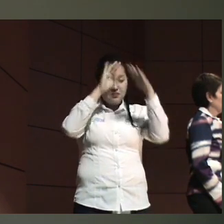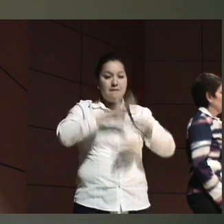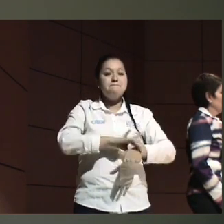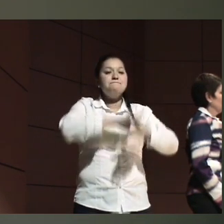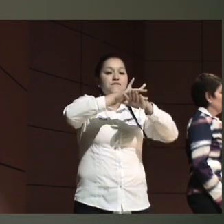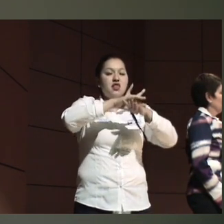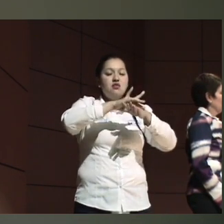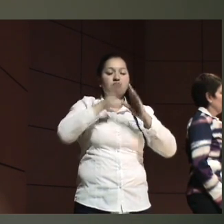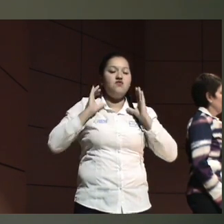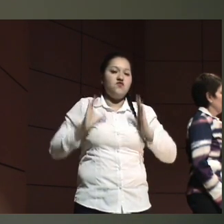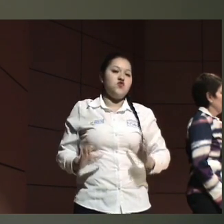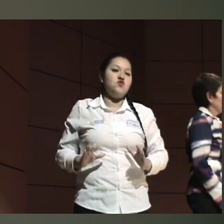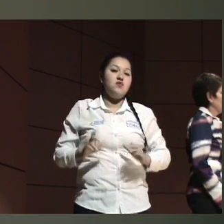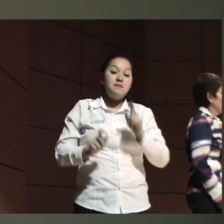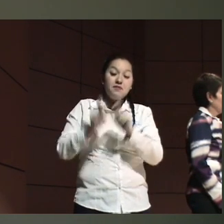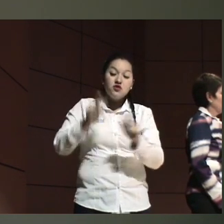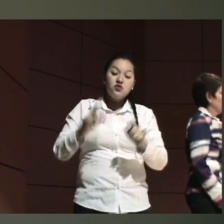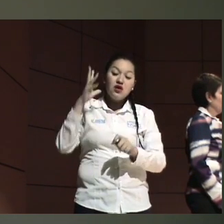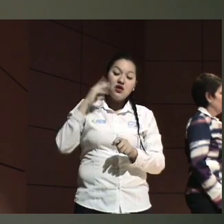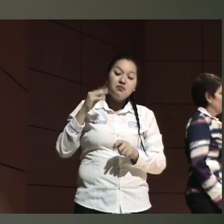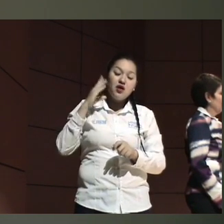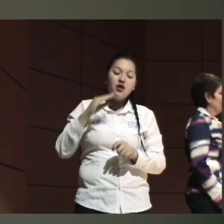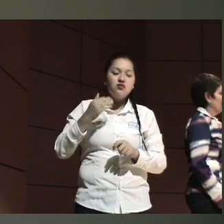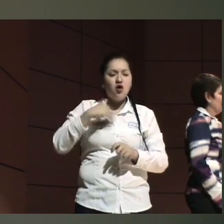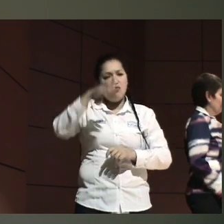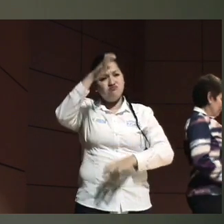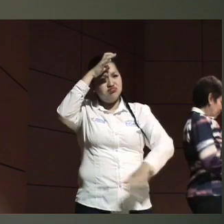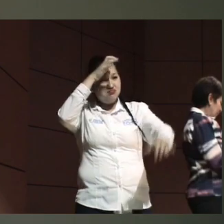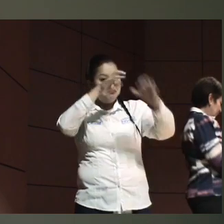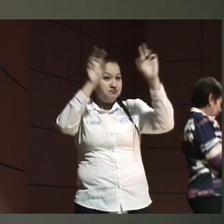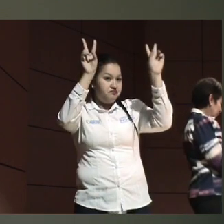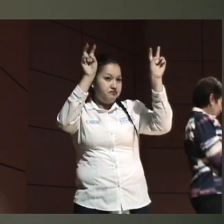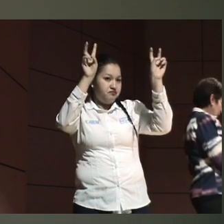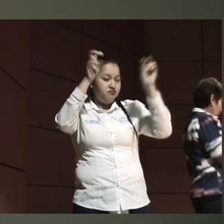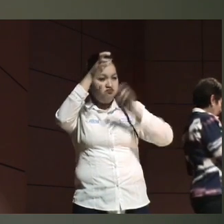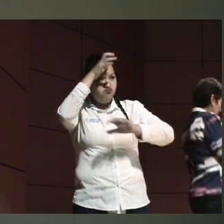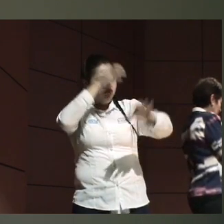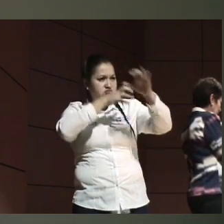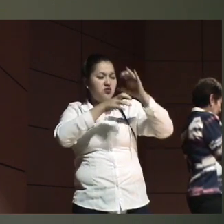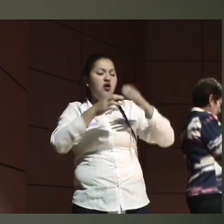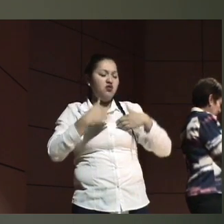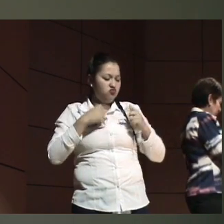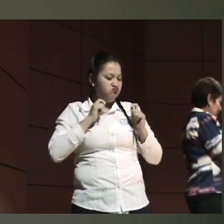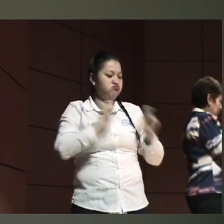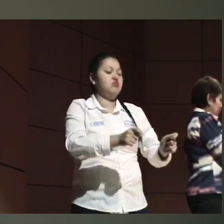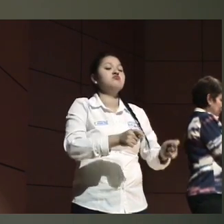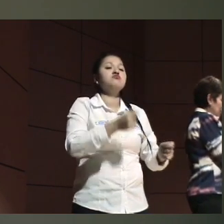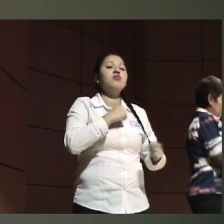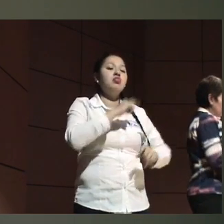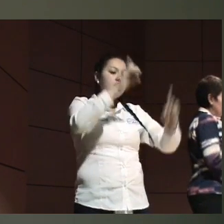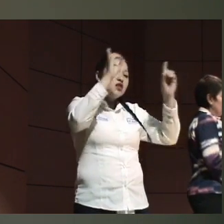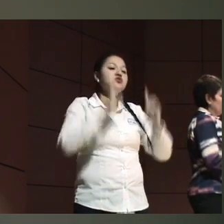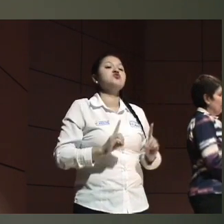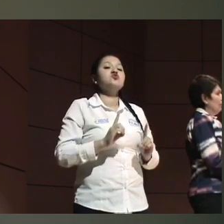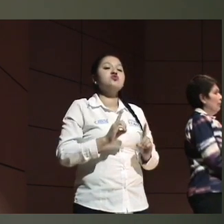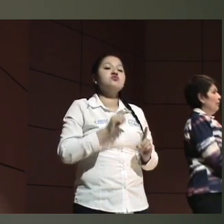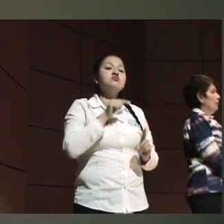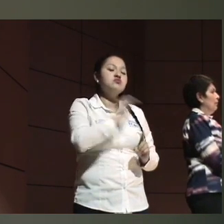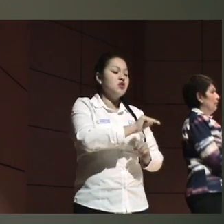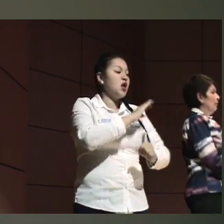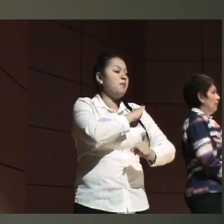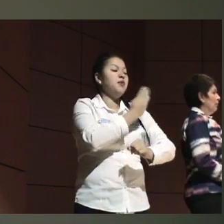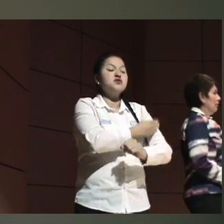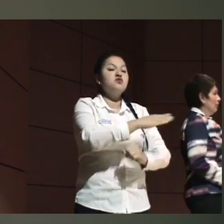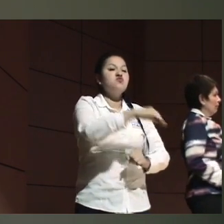experto de la persona que tiene el supuesto saber y que se abroga el derecho de decidir por otros donde están sus